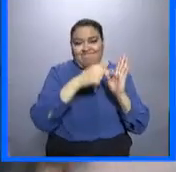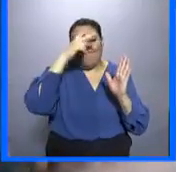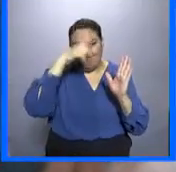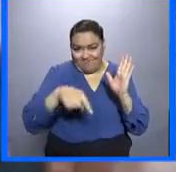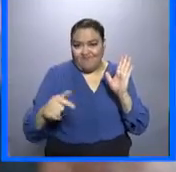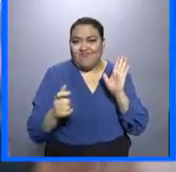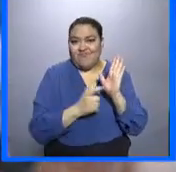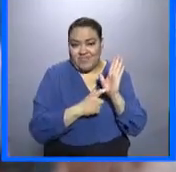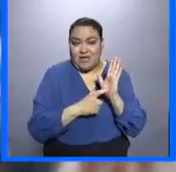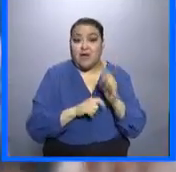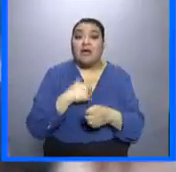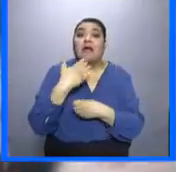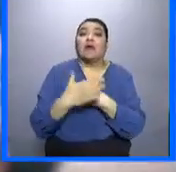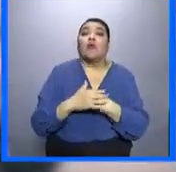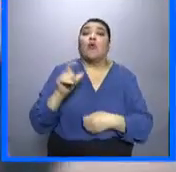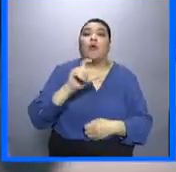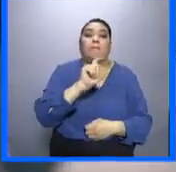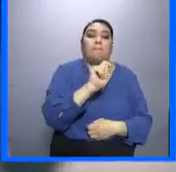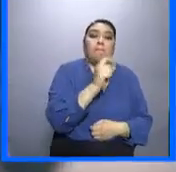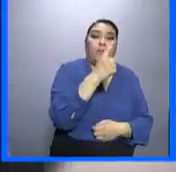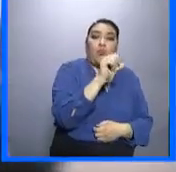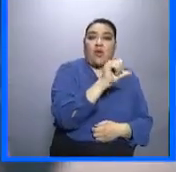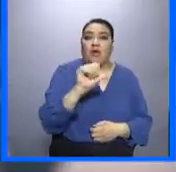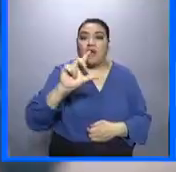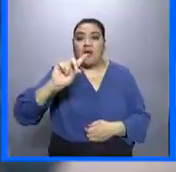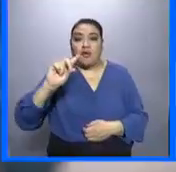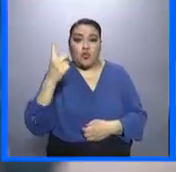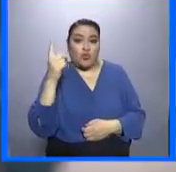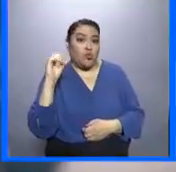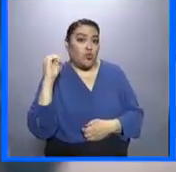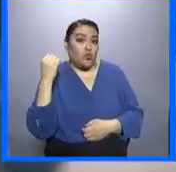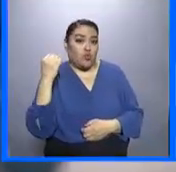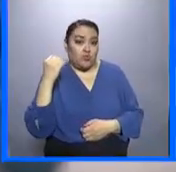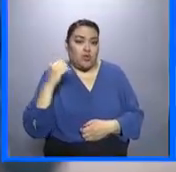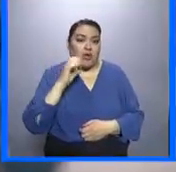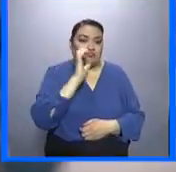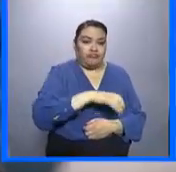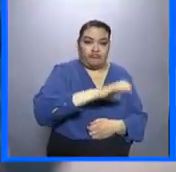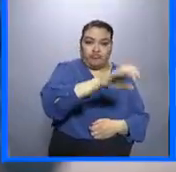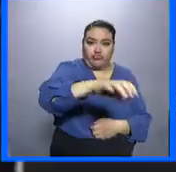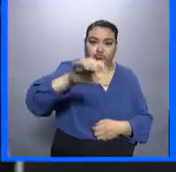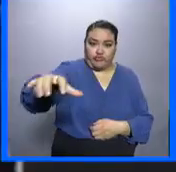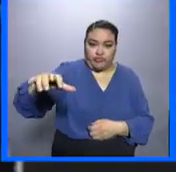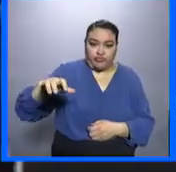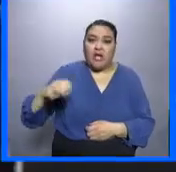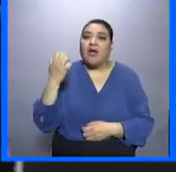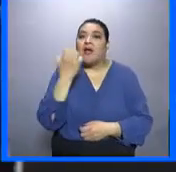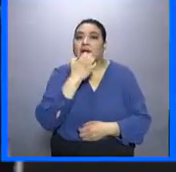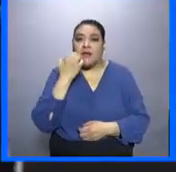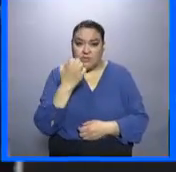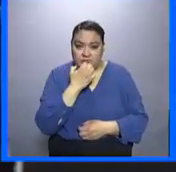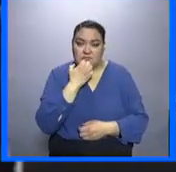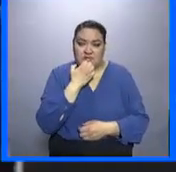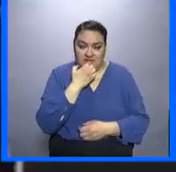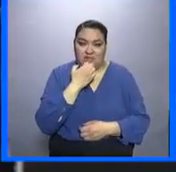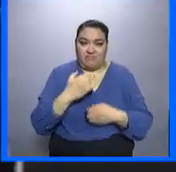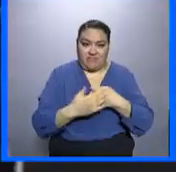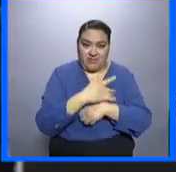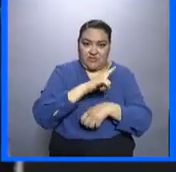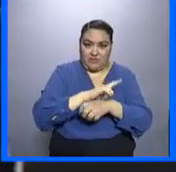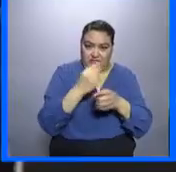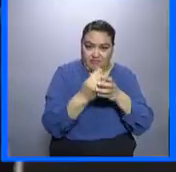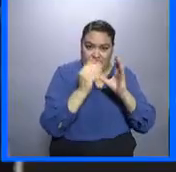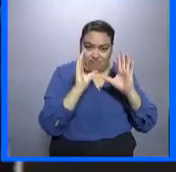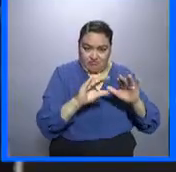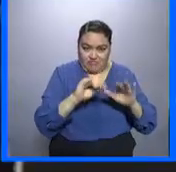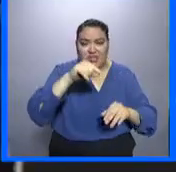mexicano. Se llevará a cabo del 21 al 31 de octubre en las distintas extensiones de la Escuela Nacional de Formación Judicial en